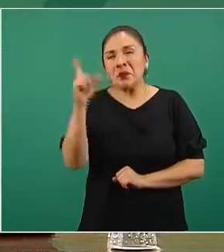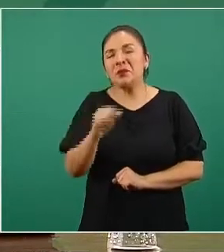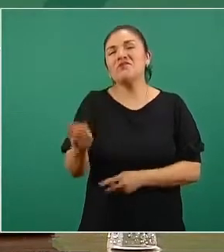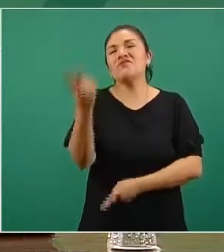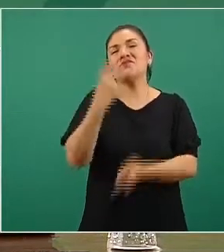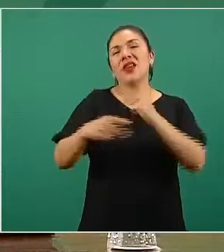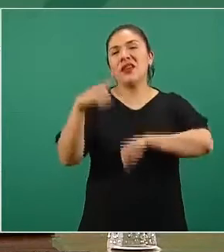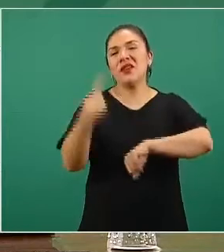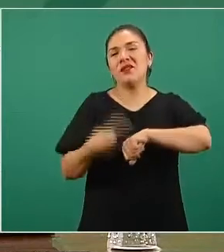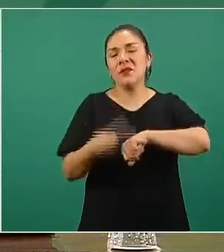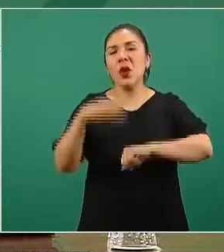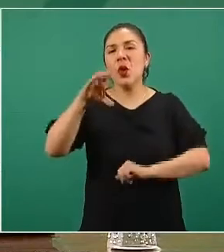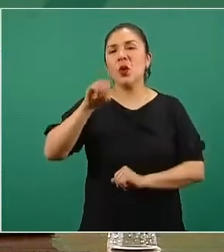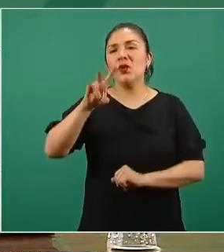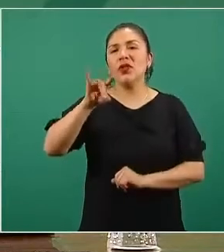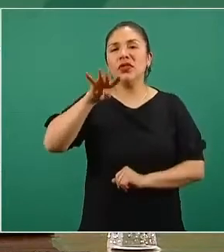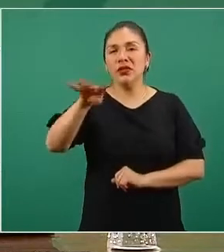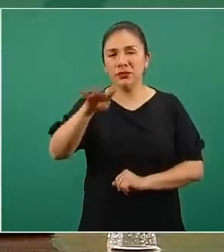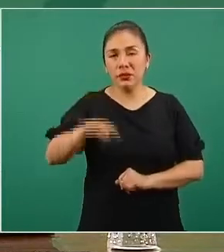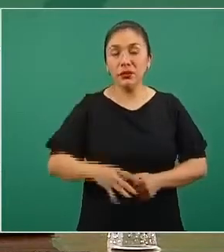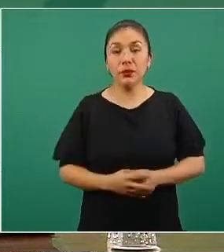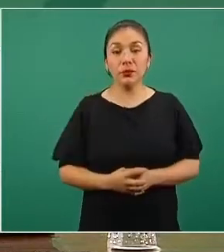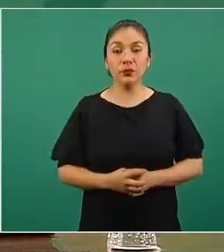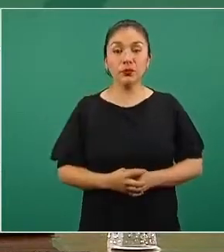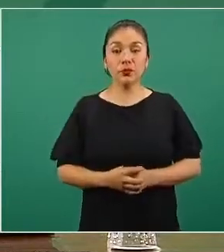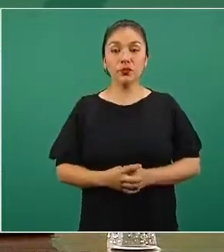enfermedad COVID-19.